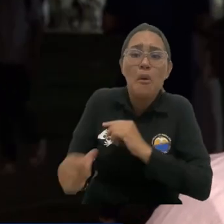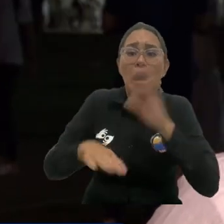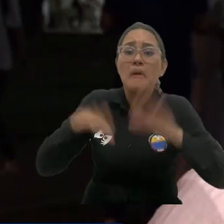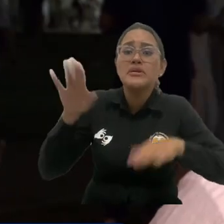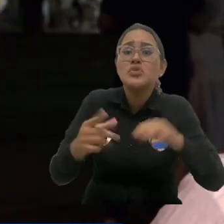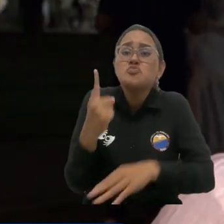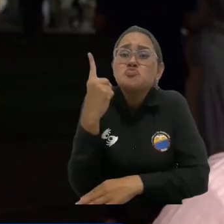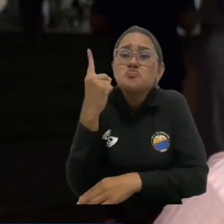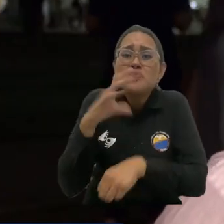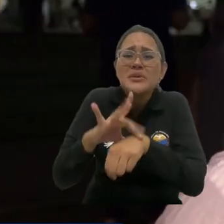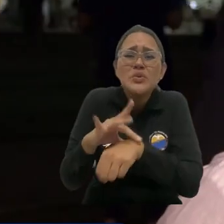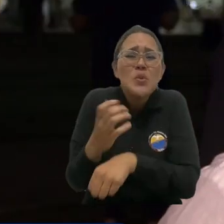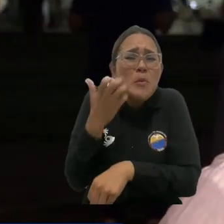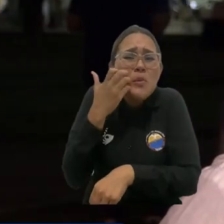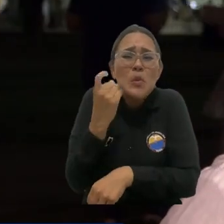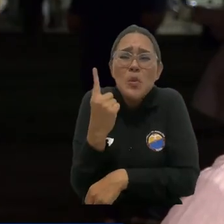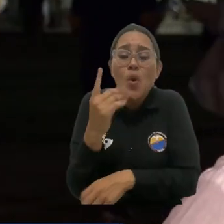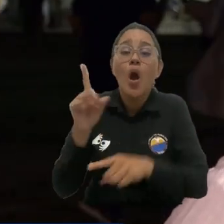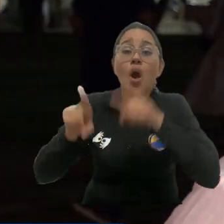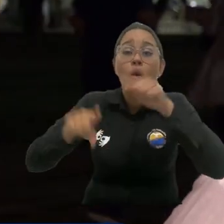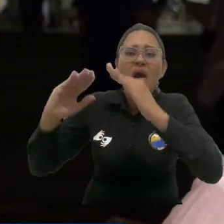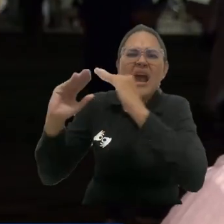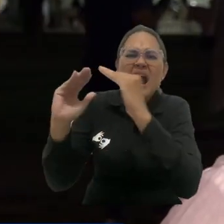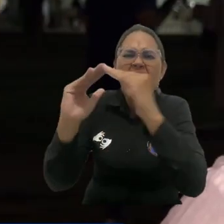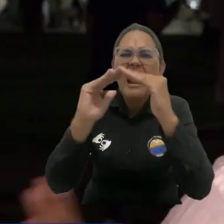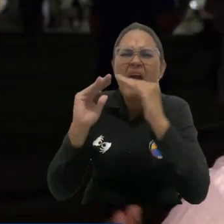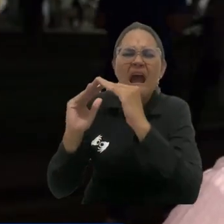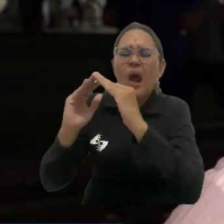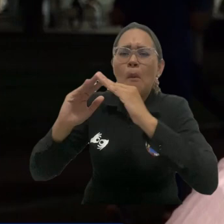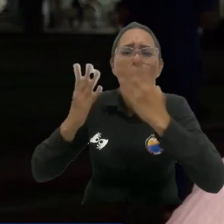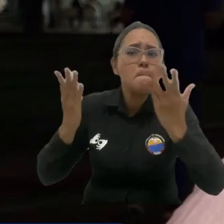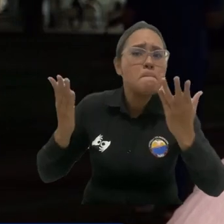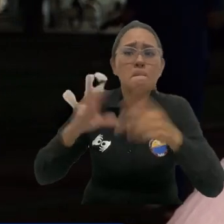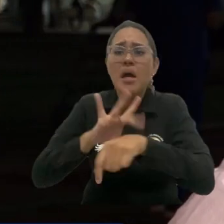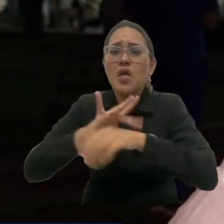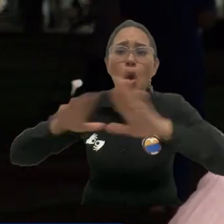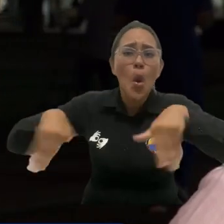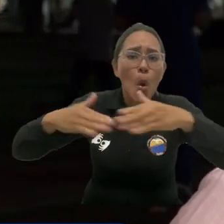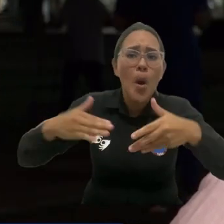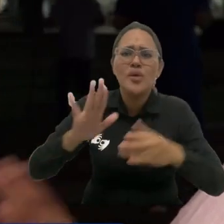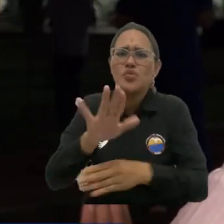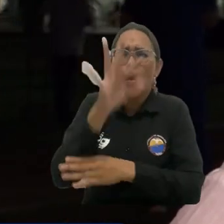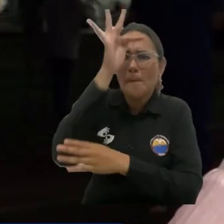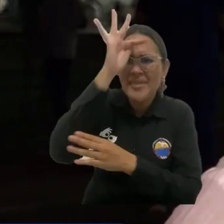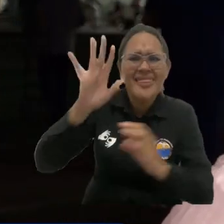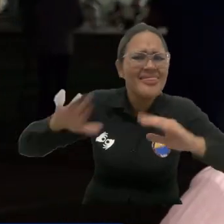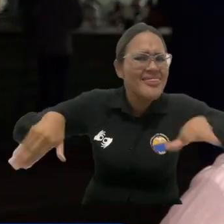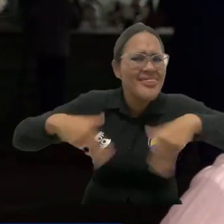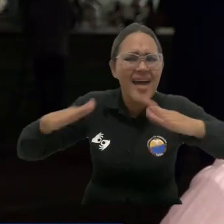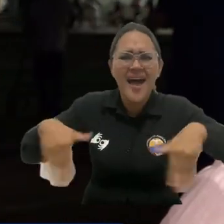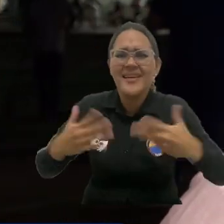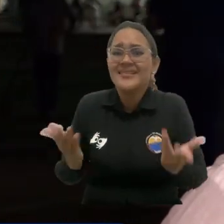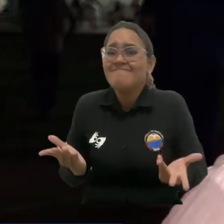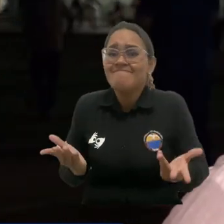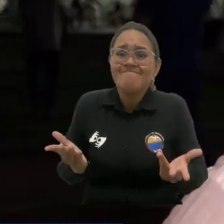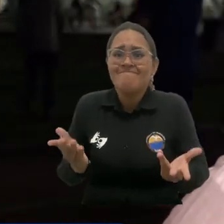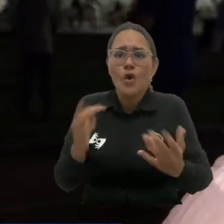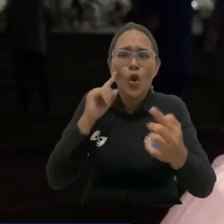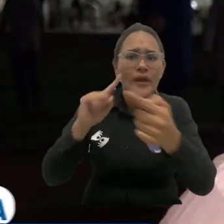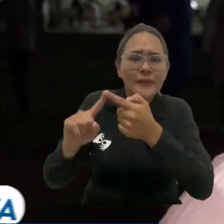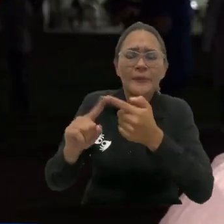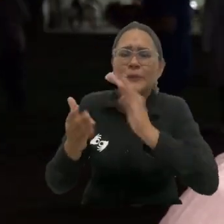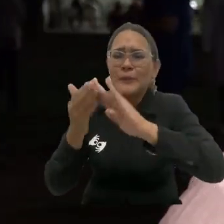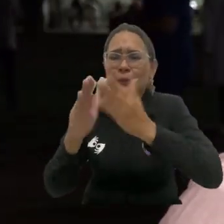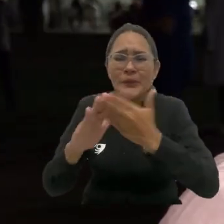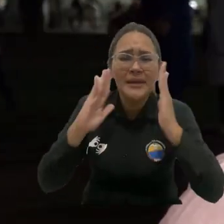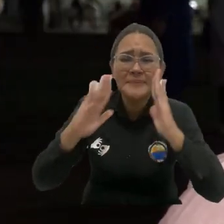hay un médico, o en otras ocasiones caseríos donde no hay un puesto de salud, donde no hay un profesional que esté ahí